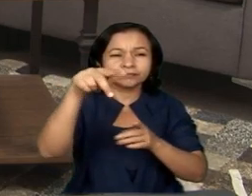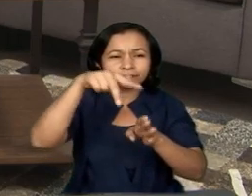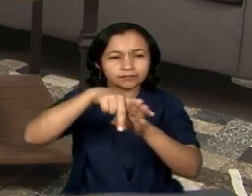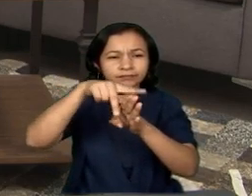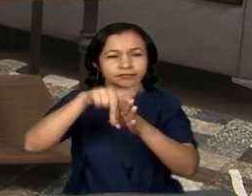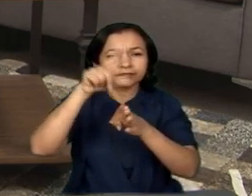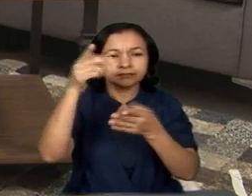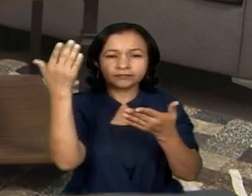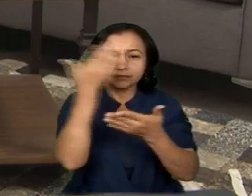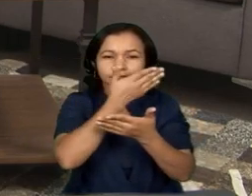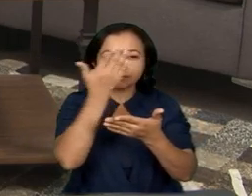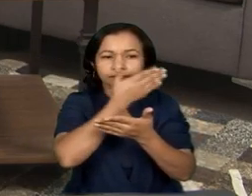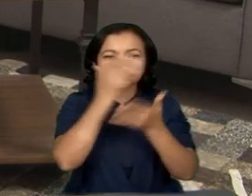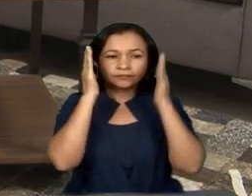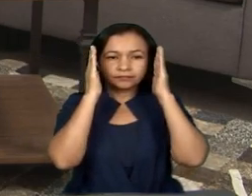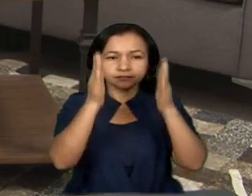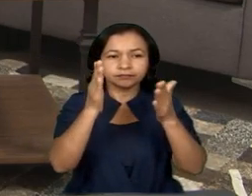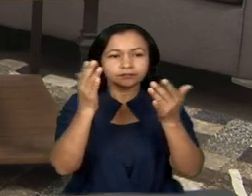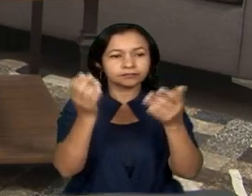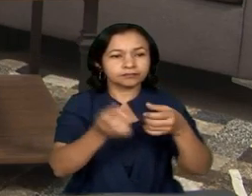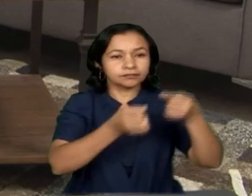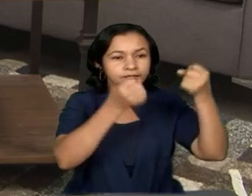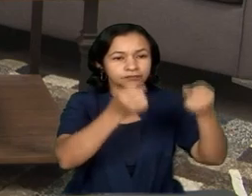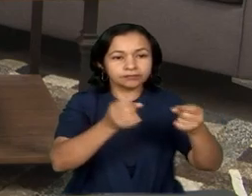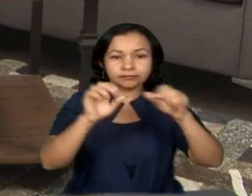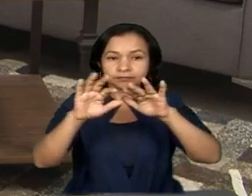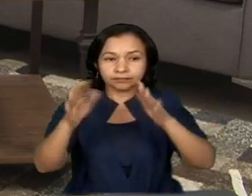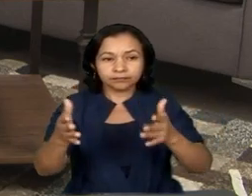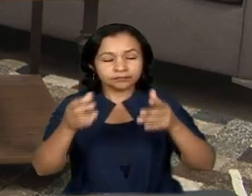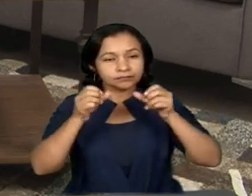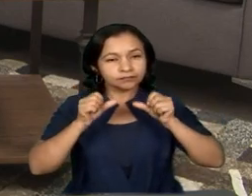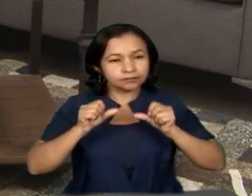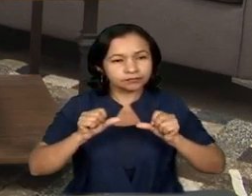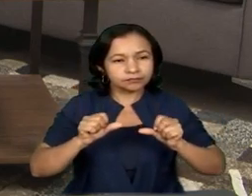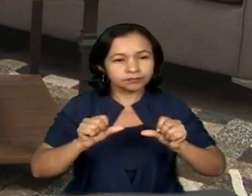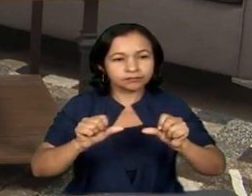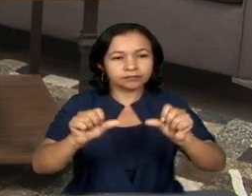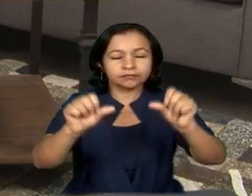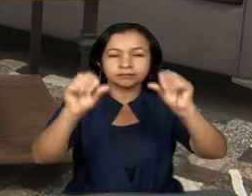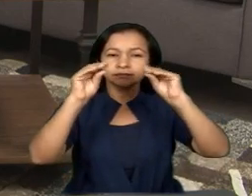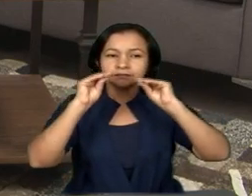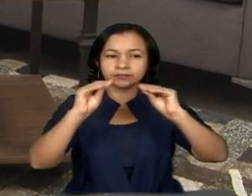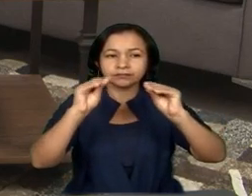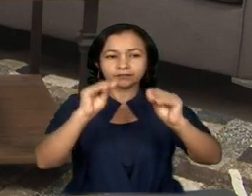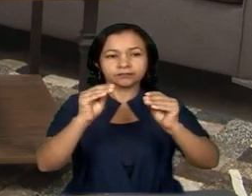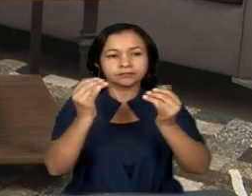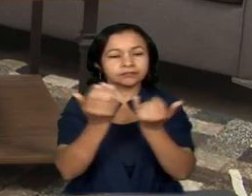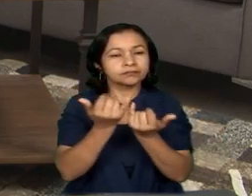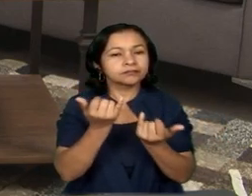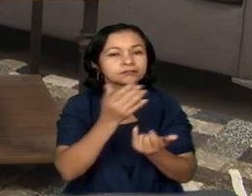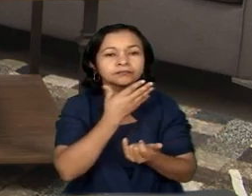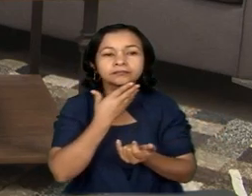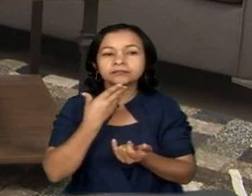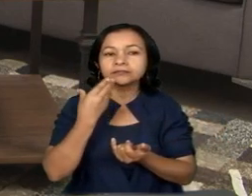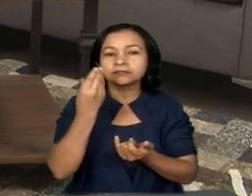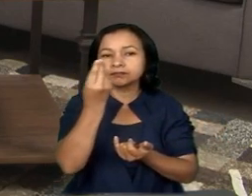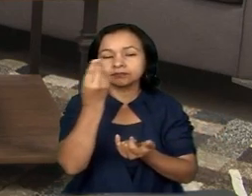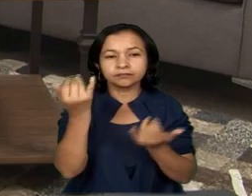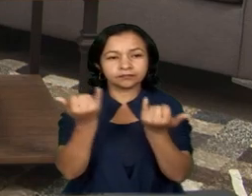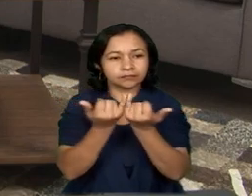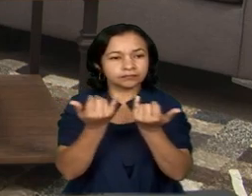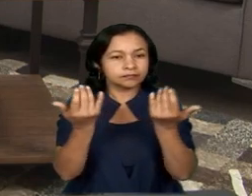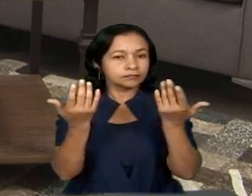concentra principalmente niños y niñas que han crecido fuera del sistema educativo y que ya son adolescentes y no han pasado ni siquiera por la primaria,